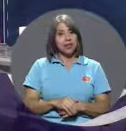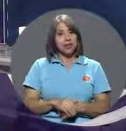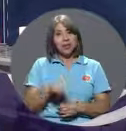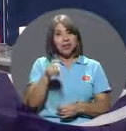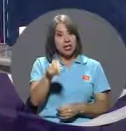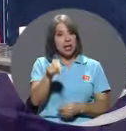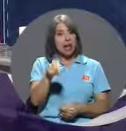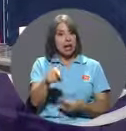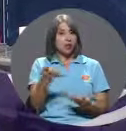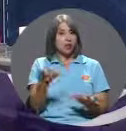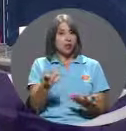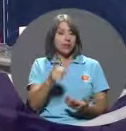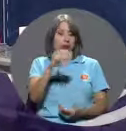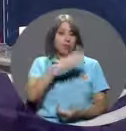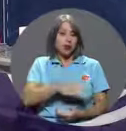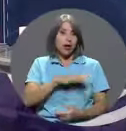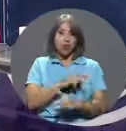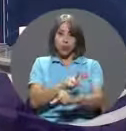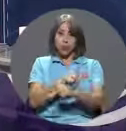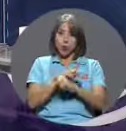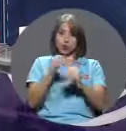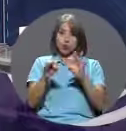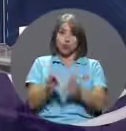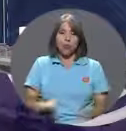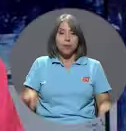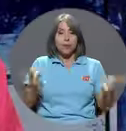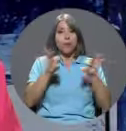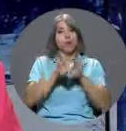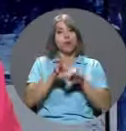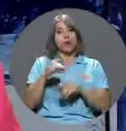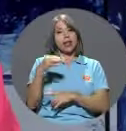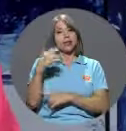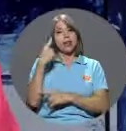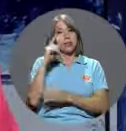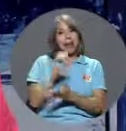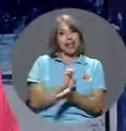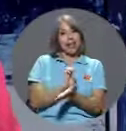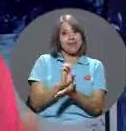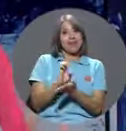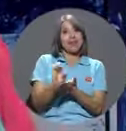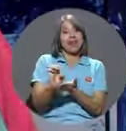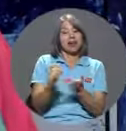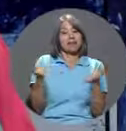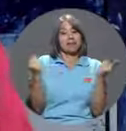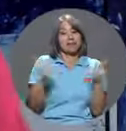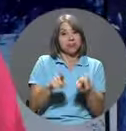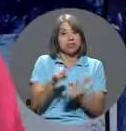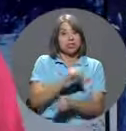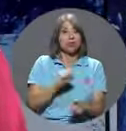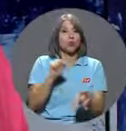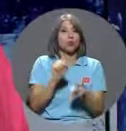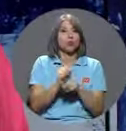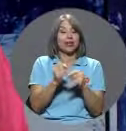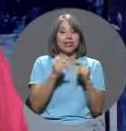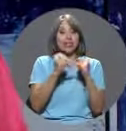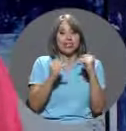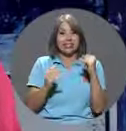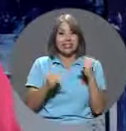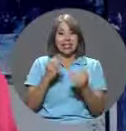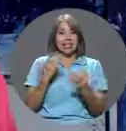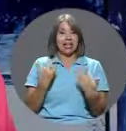es precisamente eso también un factor protector muy importante para evitar llegar a situaciones